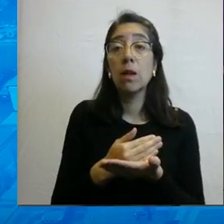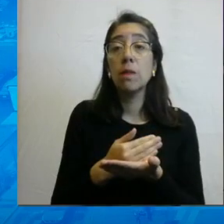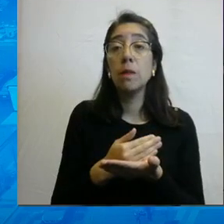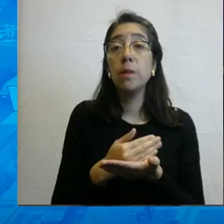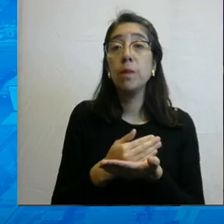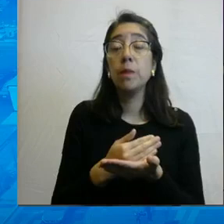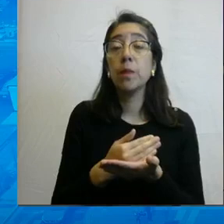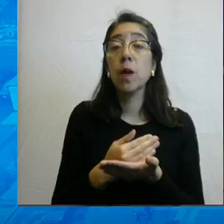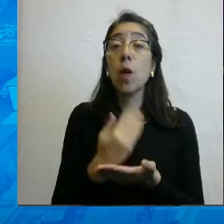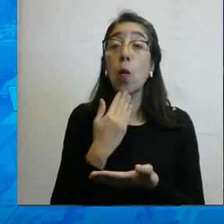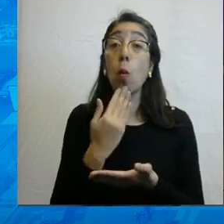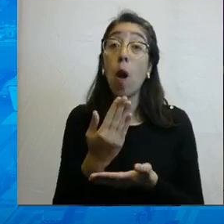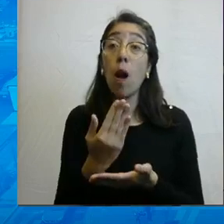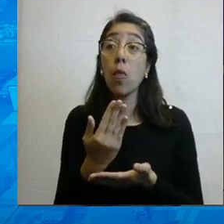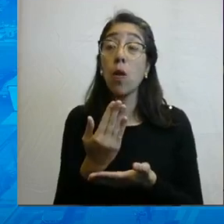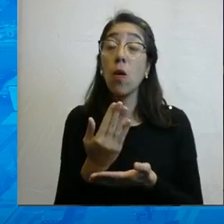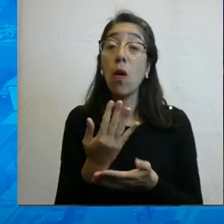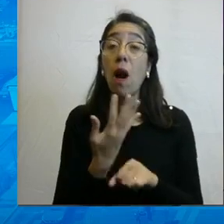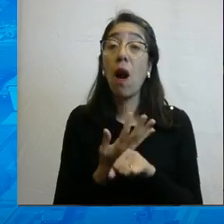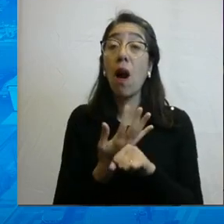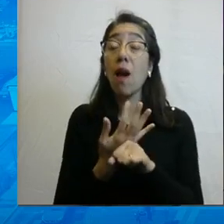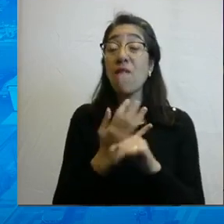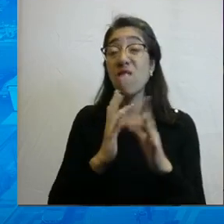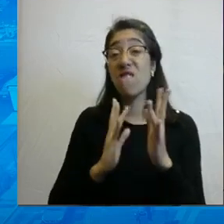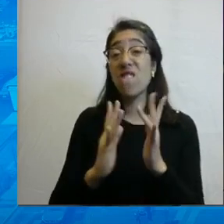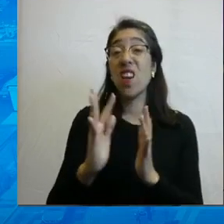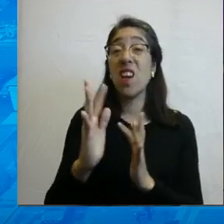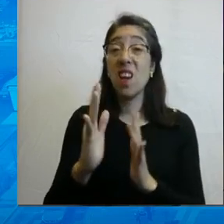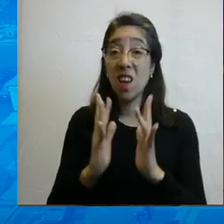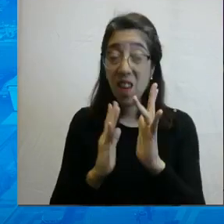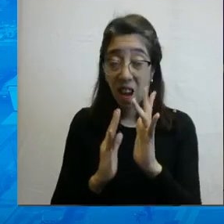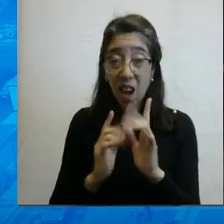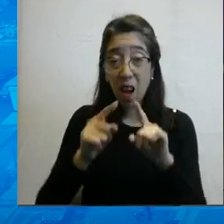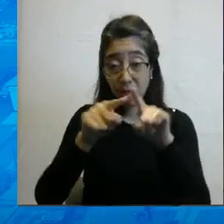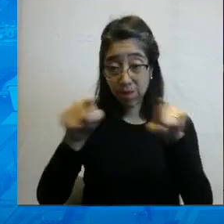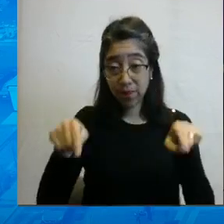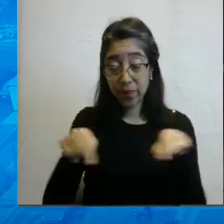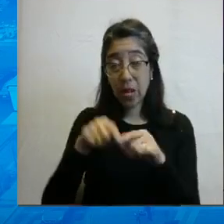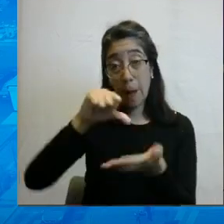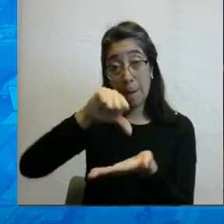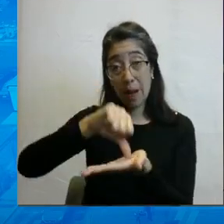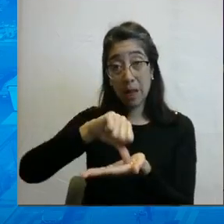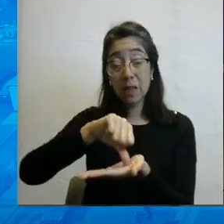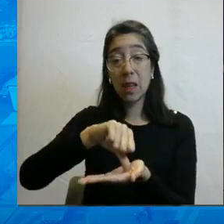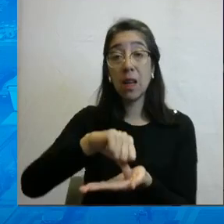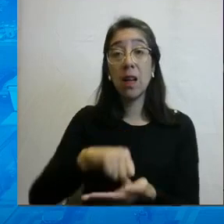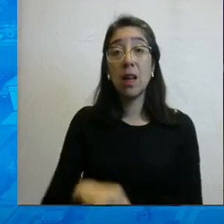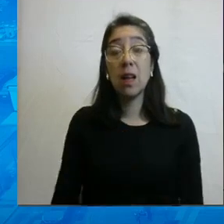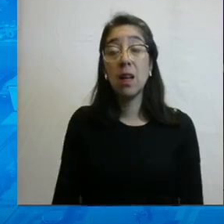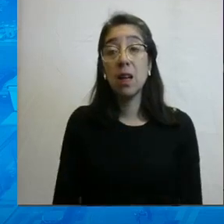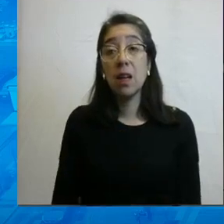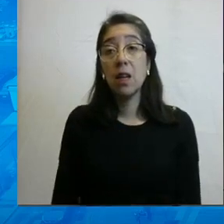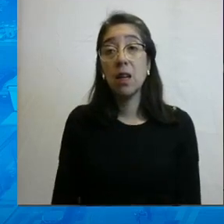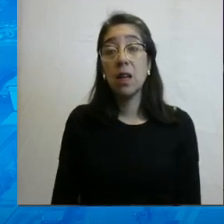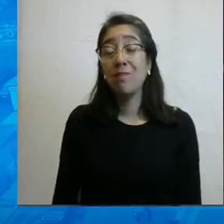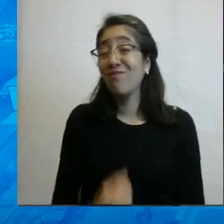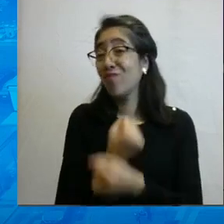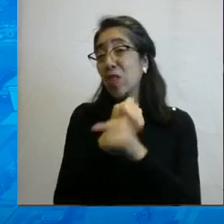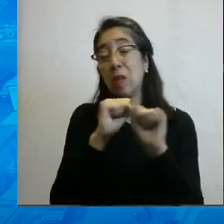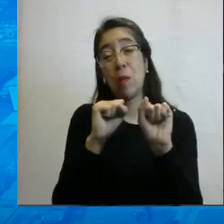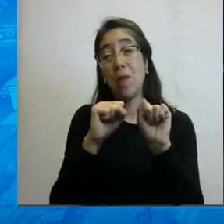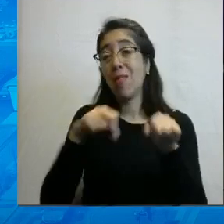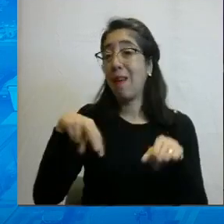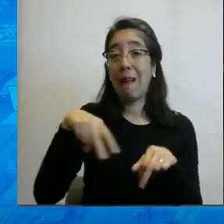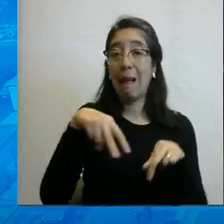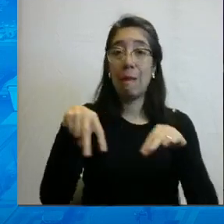cuando se hace esta feria masiva, como le llaman, ¿cierto?, en Plaza de Armas. La verdad que la gente no tenía por dónde caminar. El día,